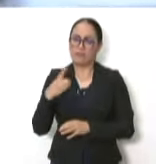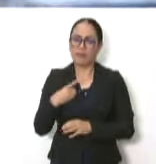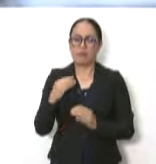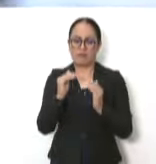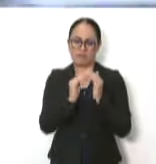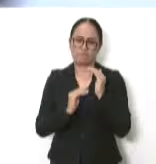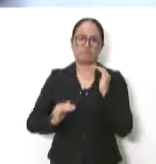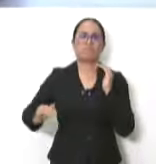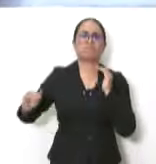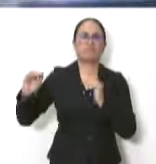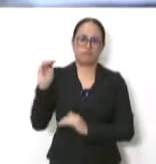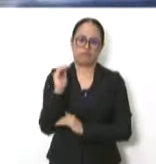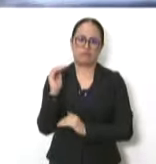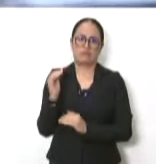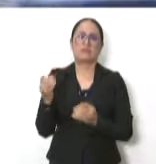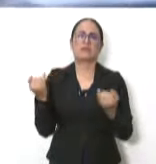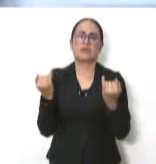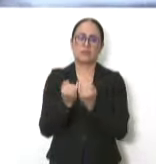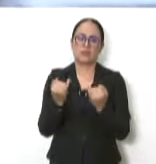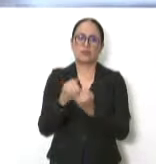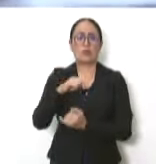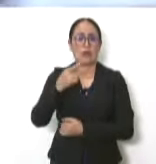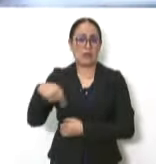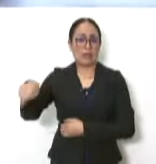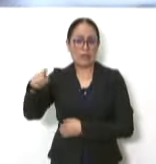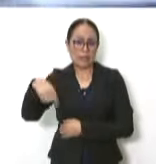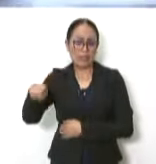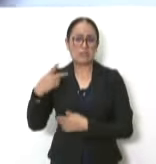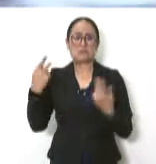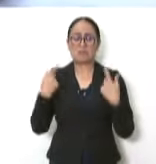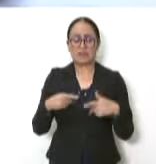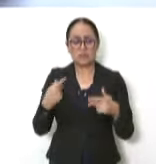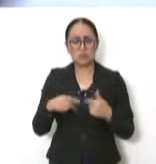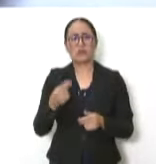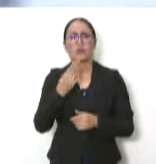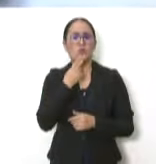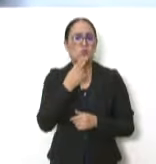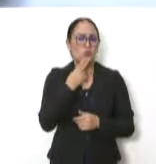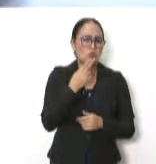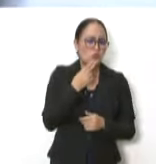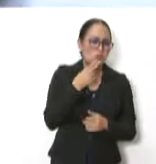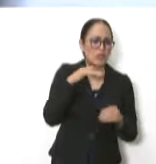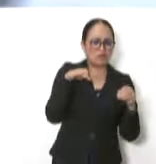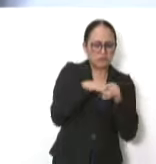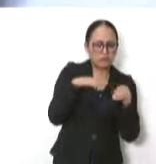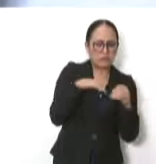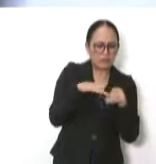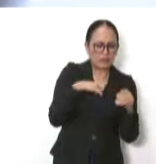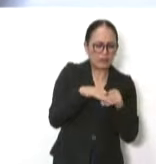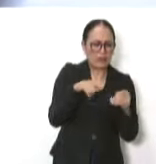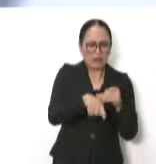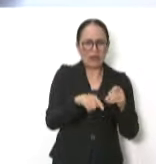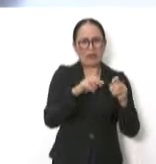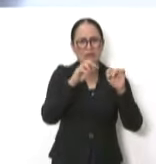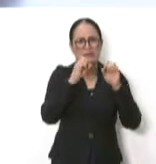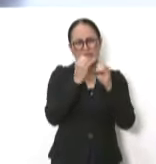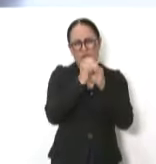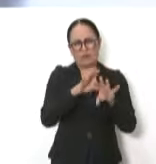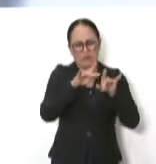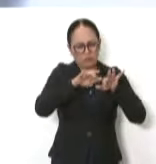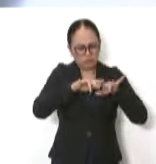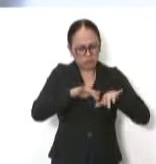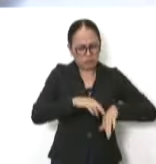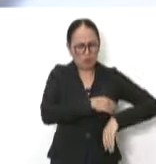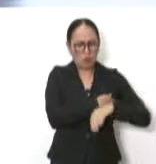son usuarios frecuentes y calificados en materia de archivos, pues no más voz, sino también